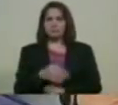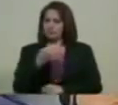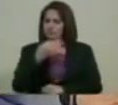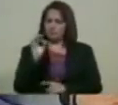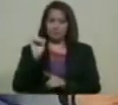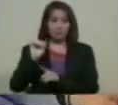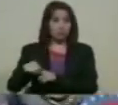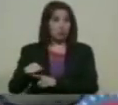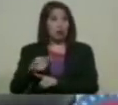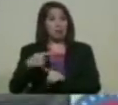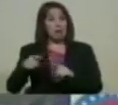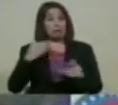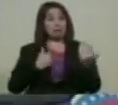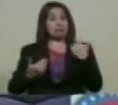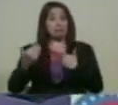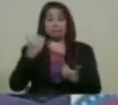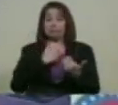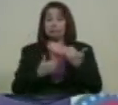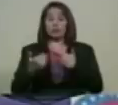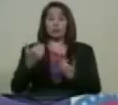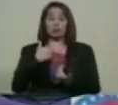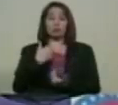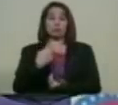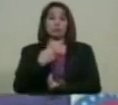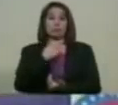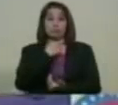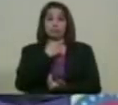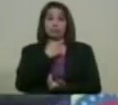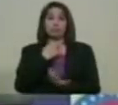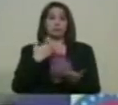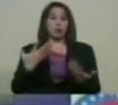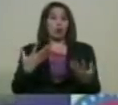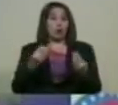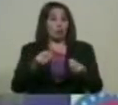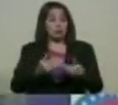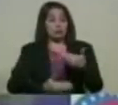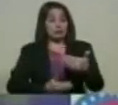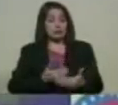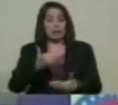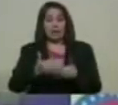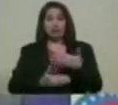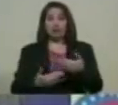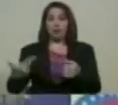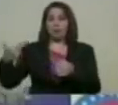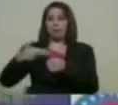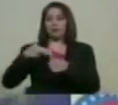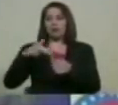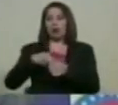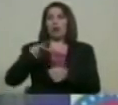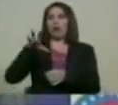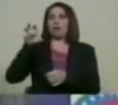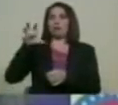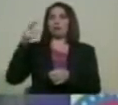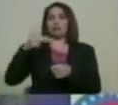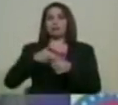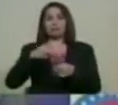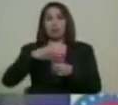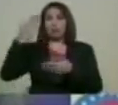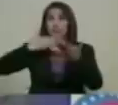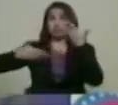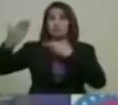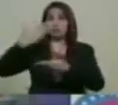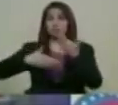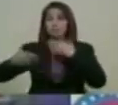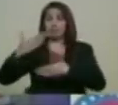pero que nos ha afectado, porque toda nuestra economía se hizo para el petróleo, para la exportación, y toda nuestra